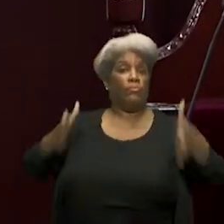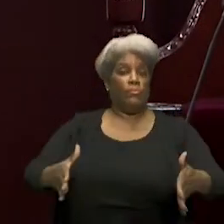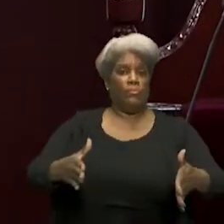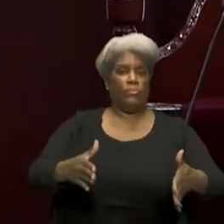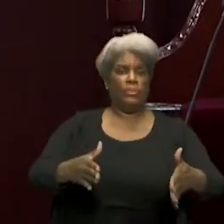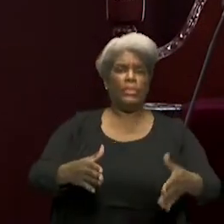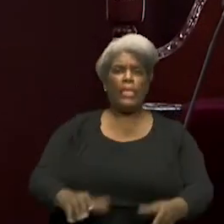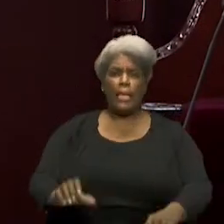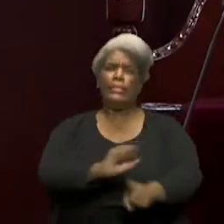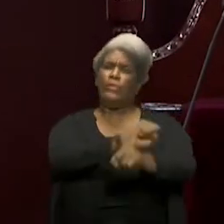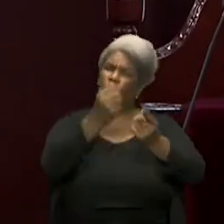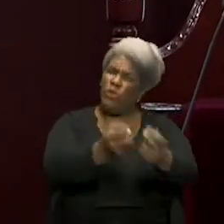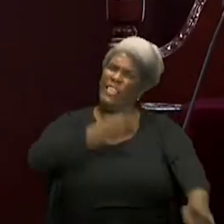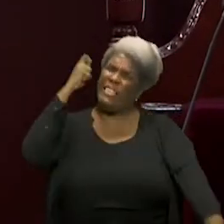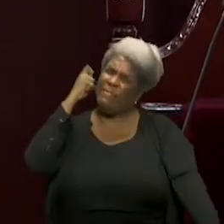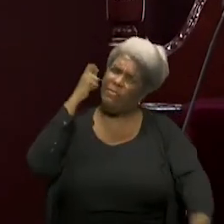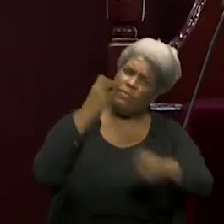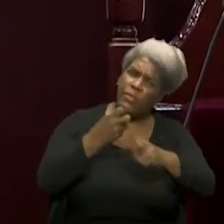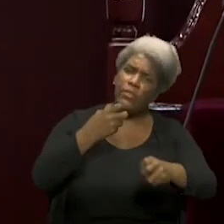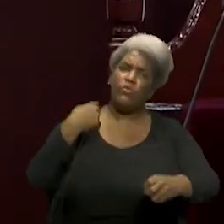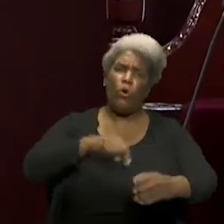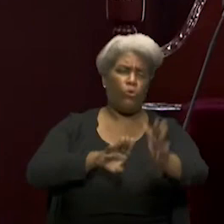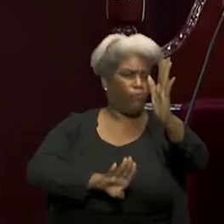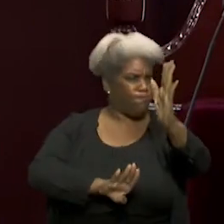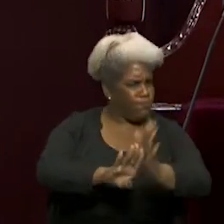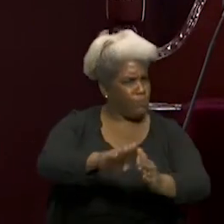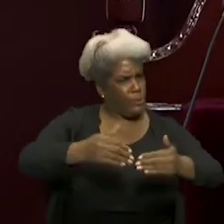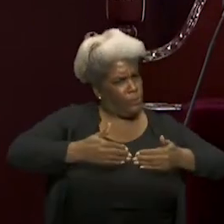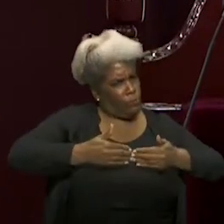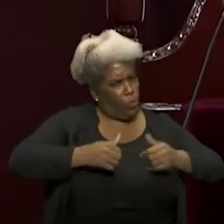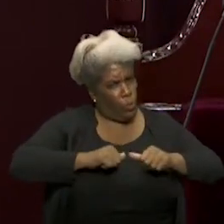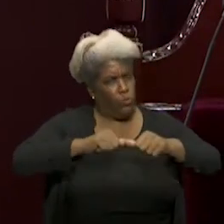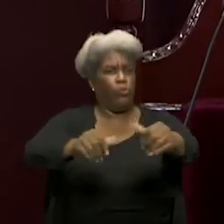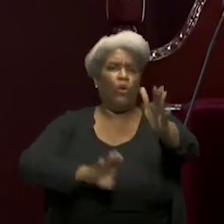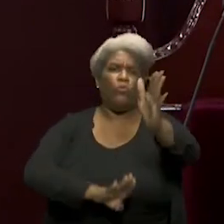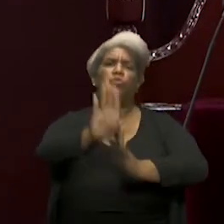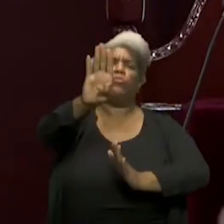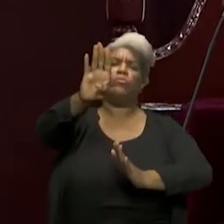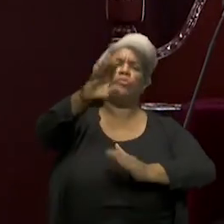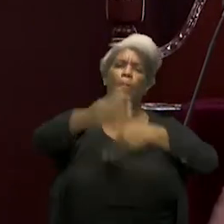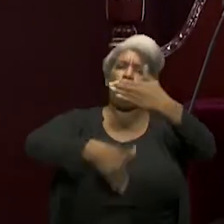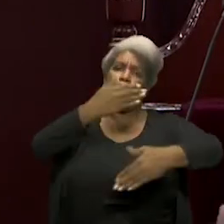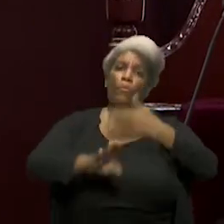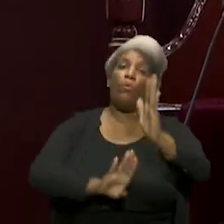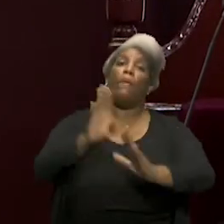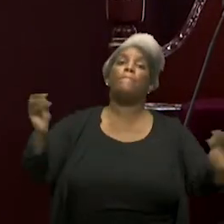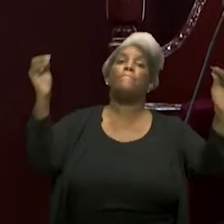difíciles circunstancias, hemos avanzado y seguiremos avanzando para mejorarlos aún más.